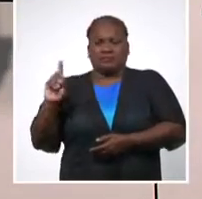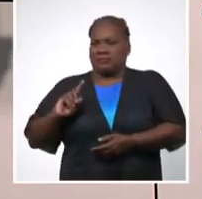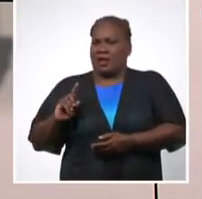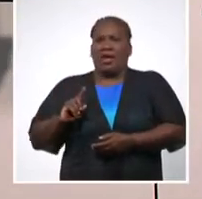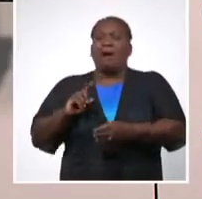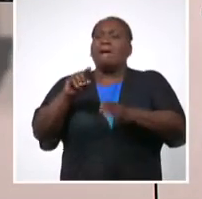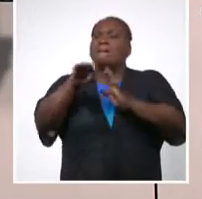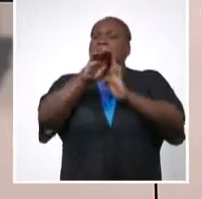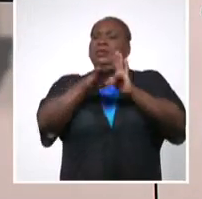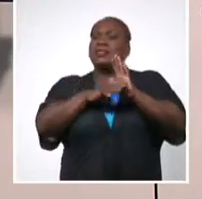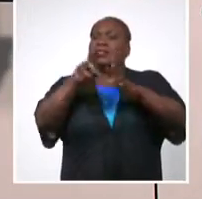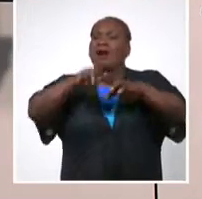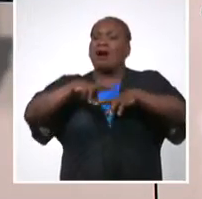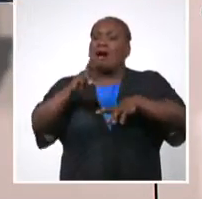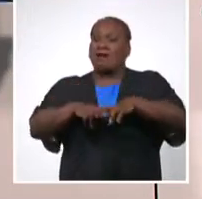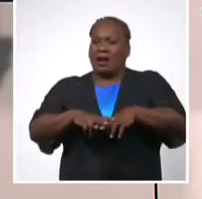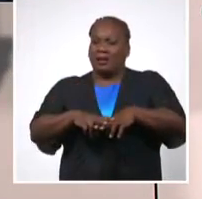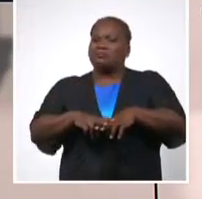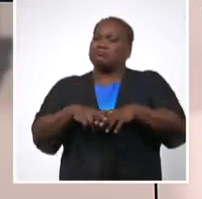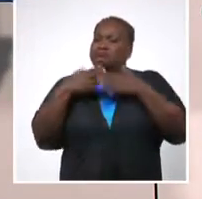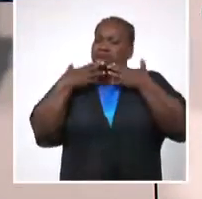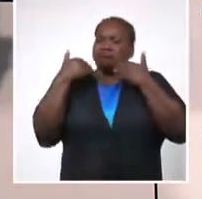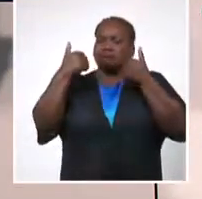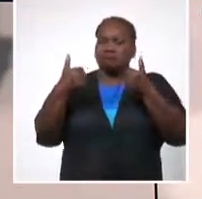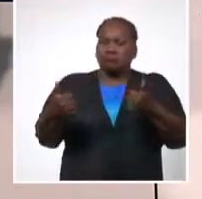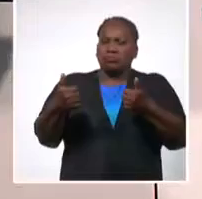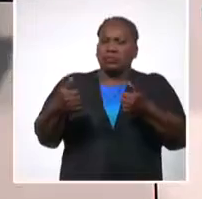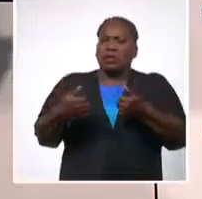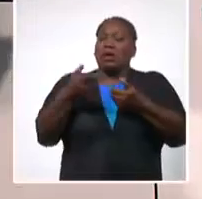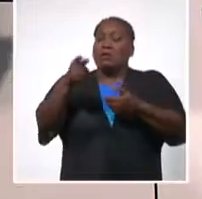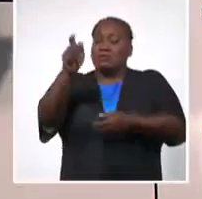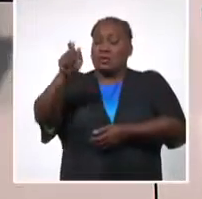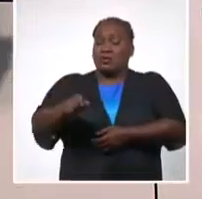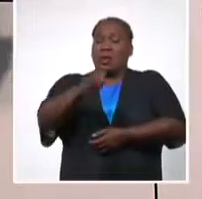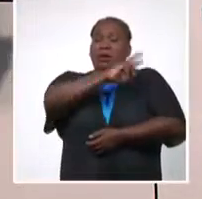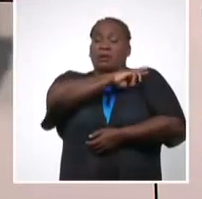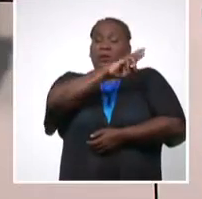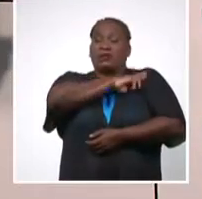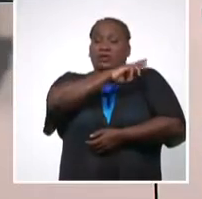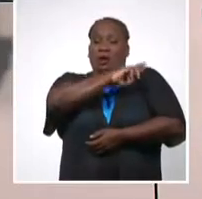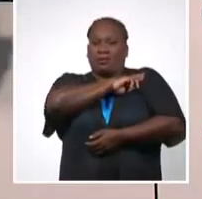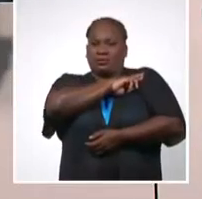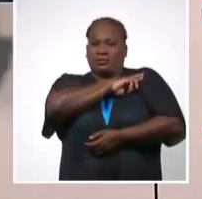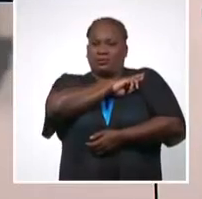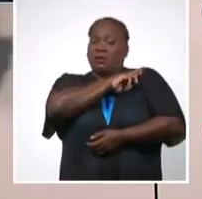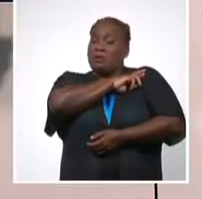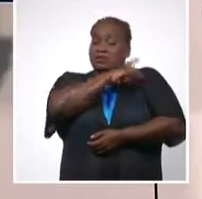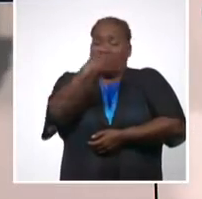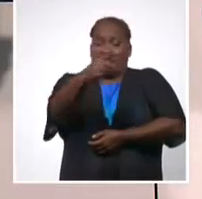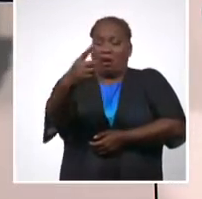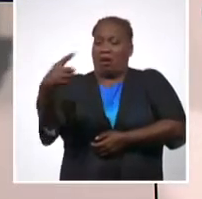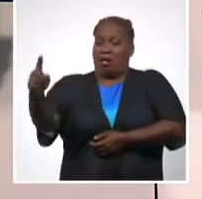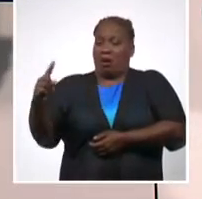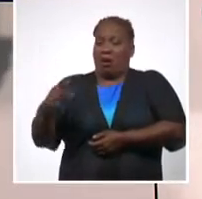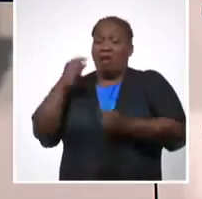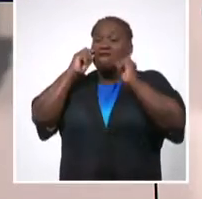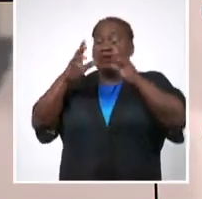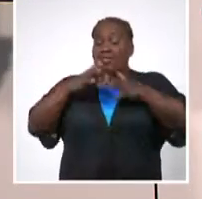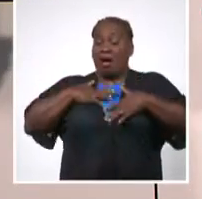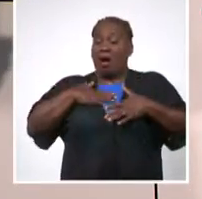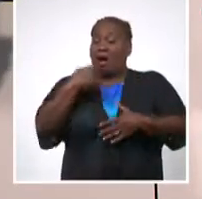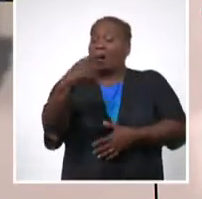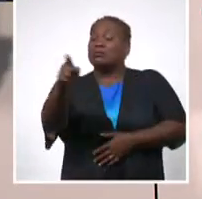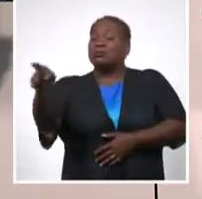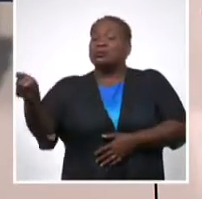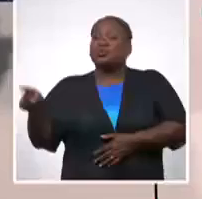tienen el mérito, a mi juicio, de darle la oportunidad a cada uno de nosotros de ser responsables con nuestra propia vida, porque